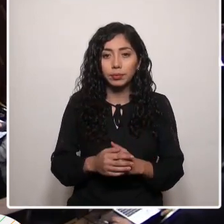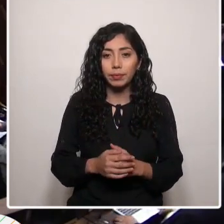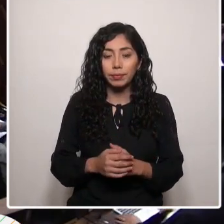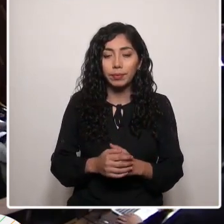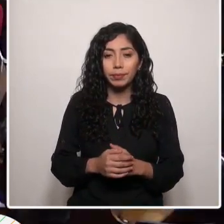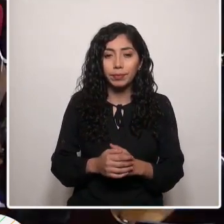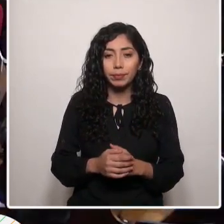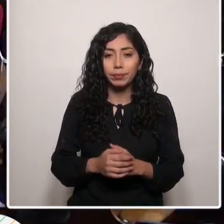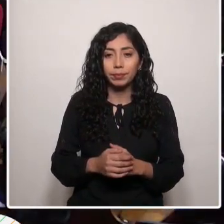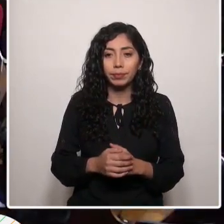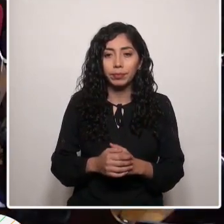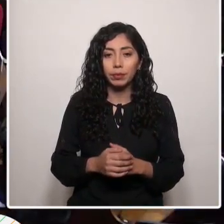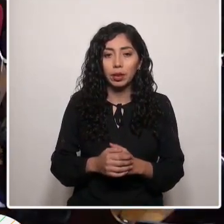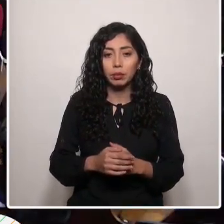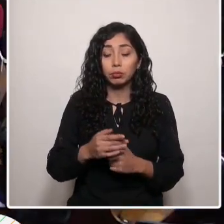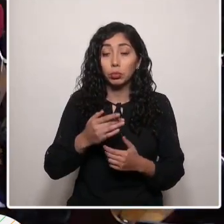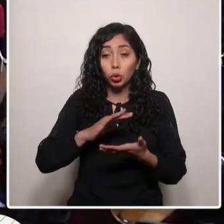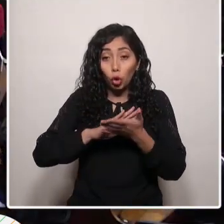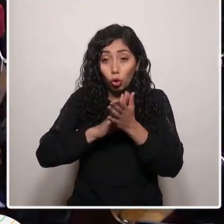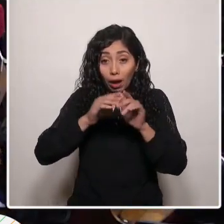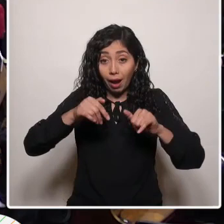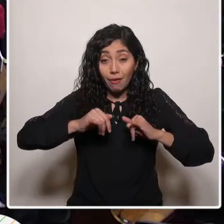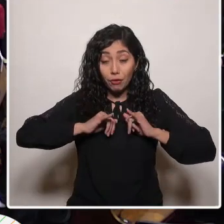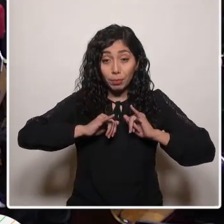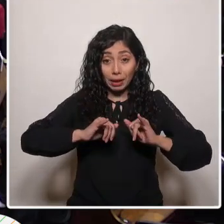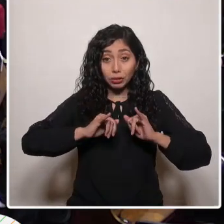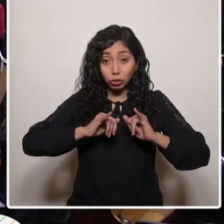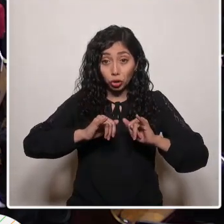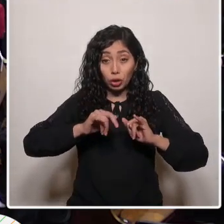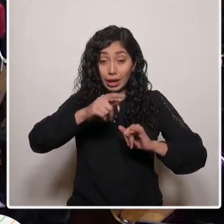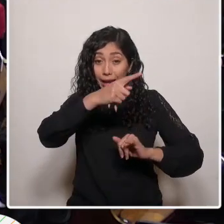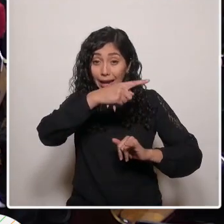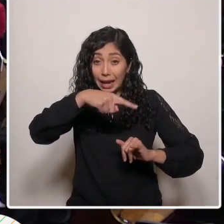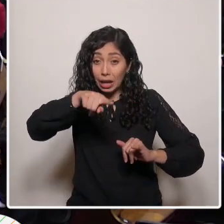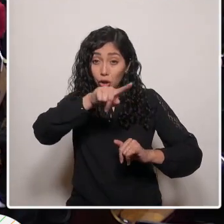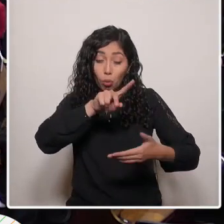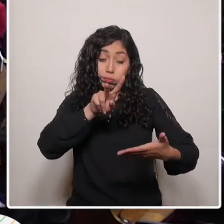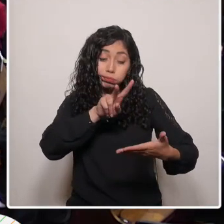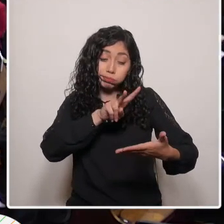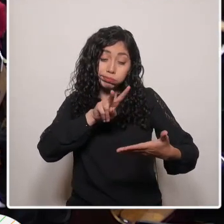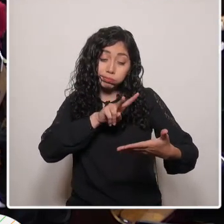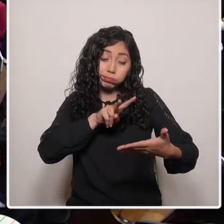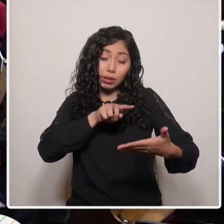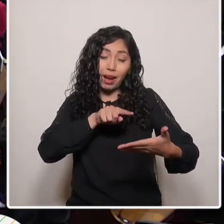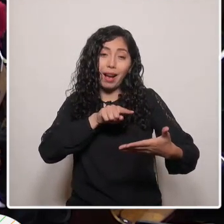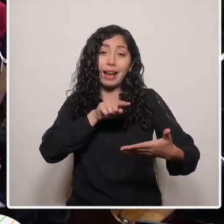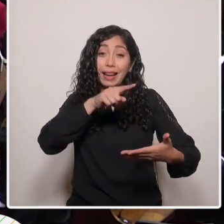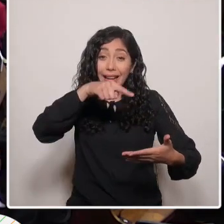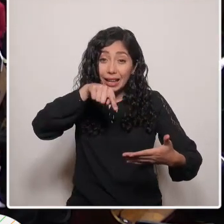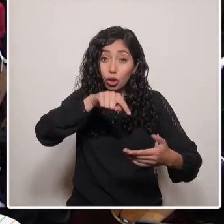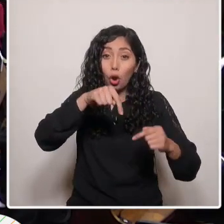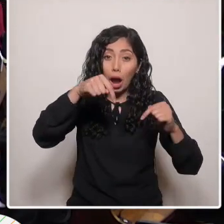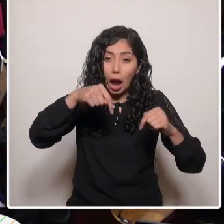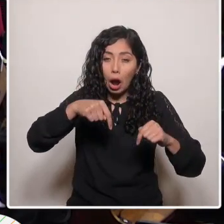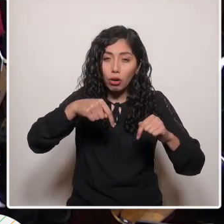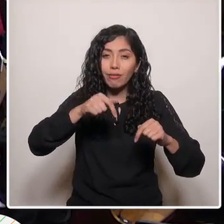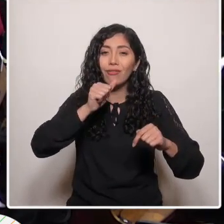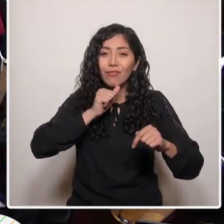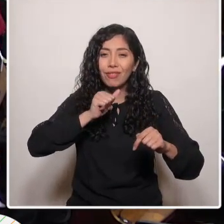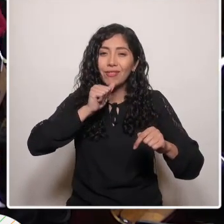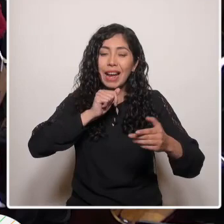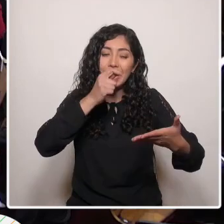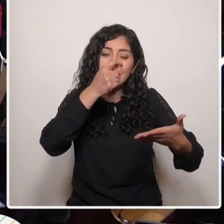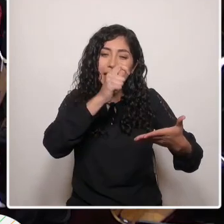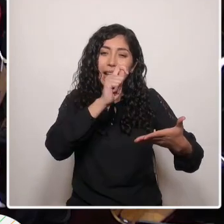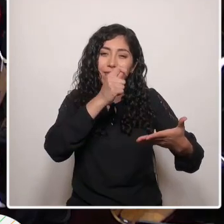Frente a esta información, ellos han procedido a revisar